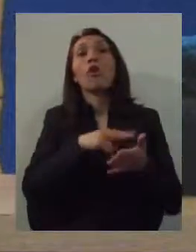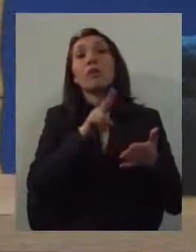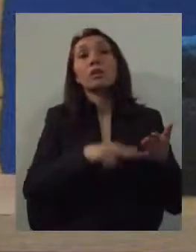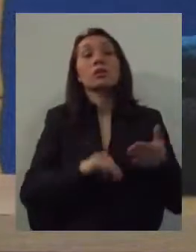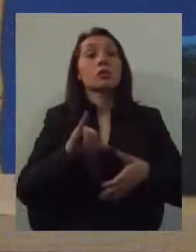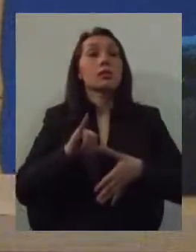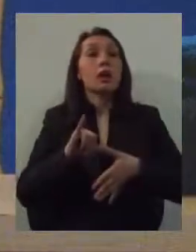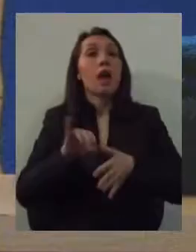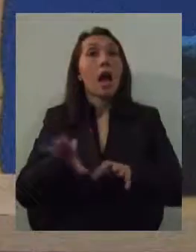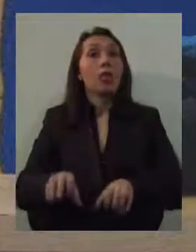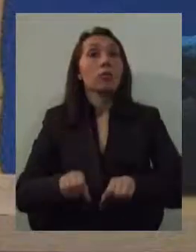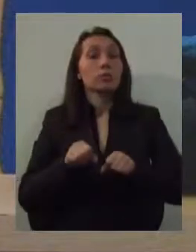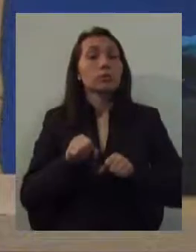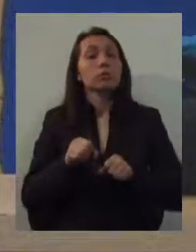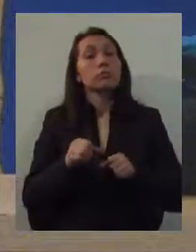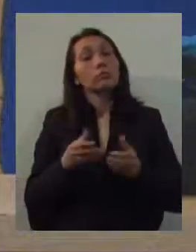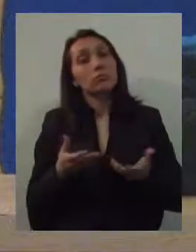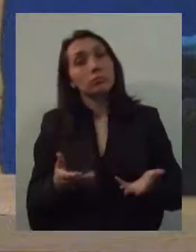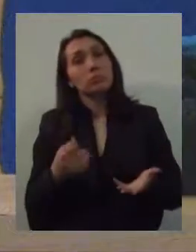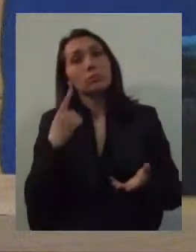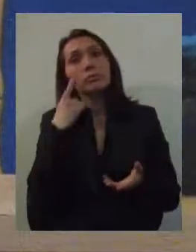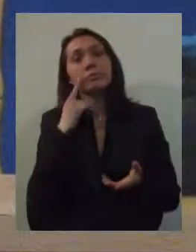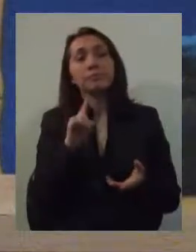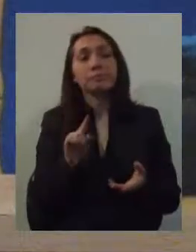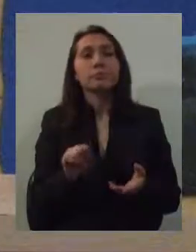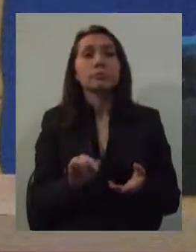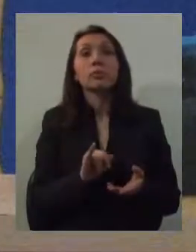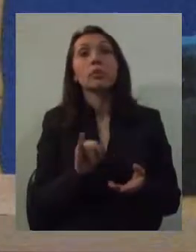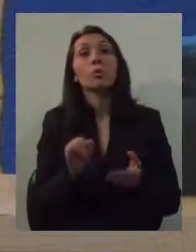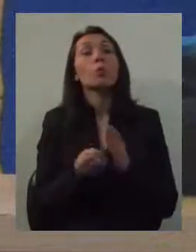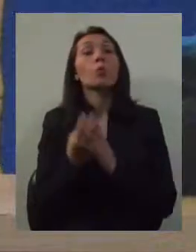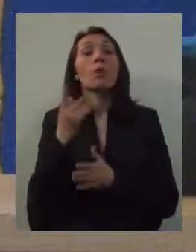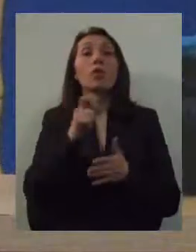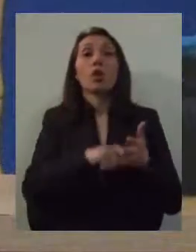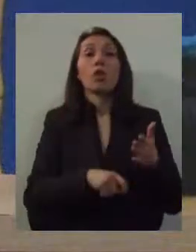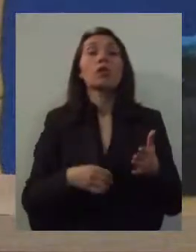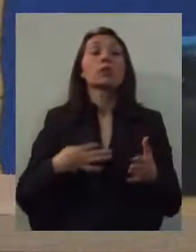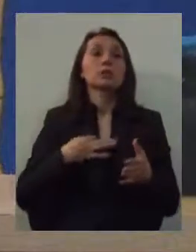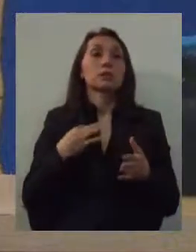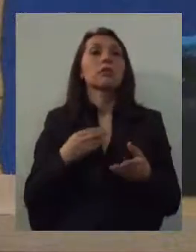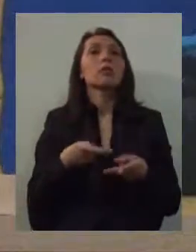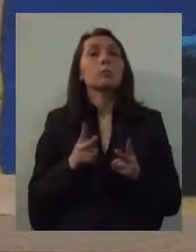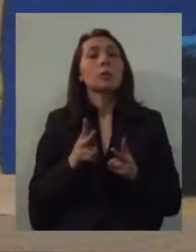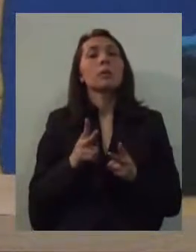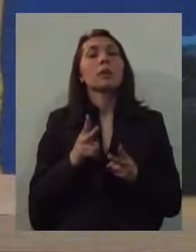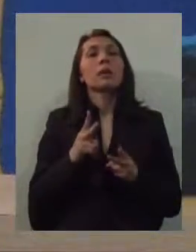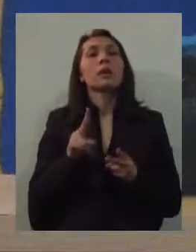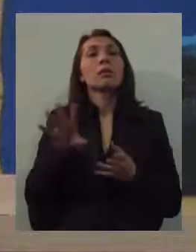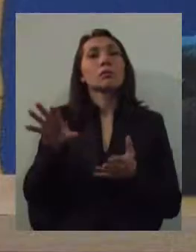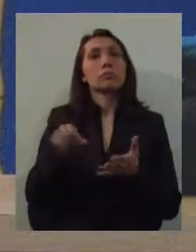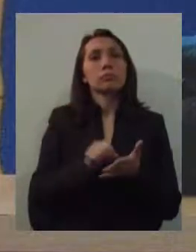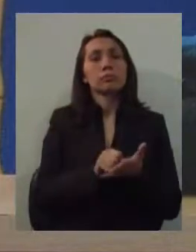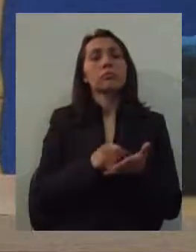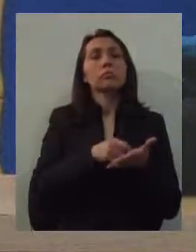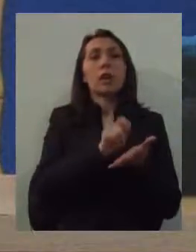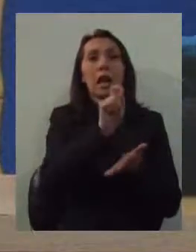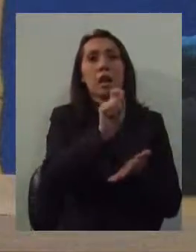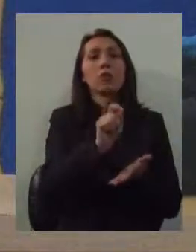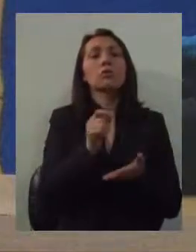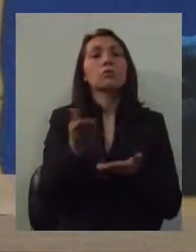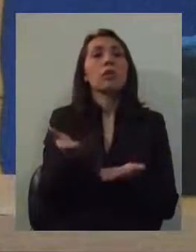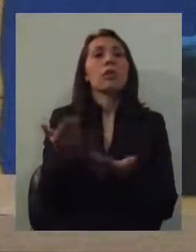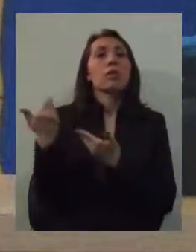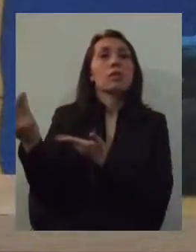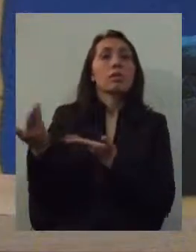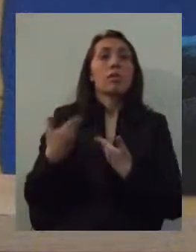materia de adopción, aunque, sin embargo, el nuevo Código Civil permite reconocer, por ejemplo, adopciones concedidas